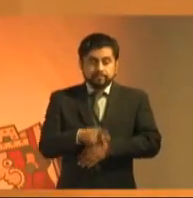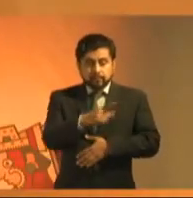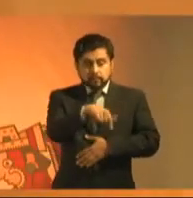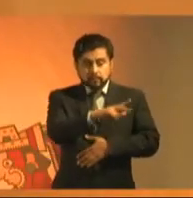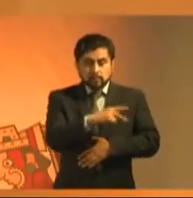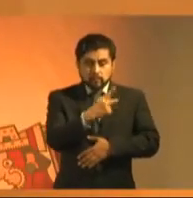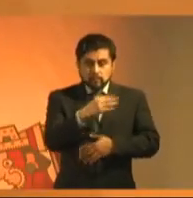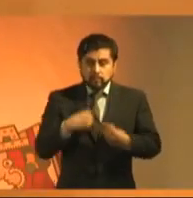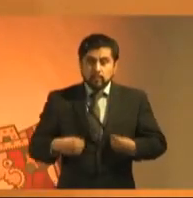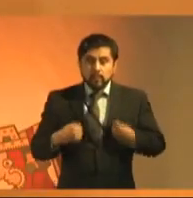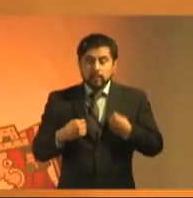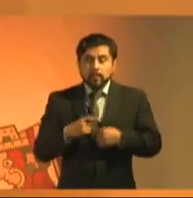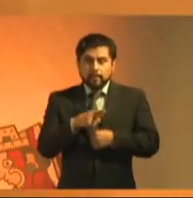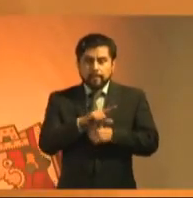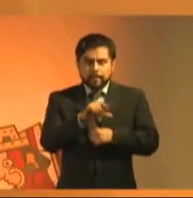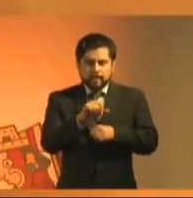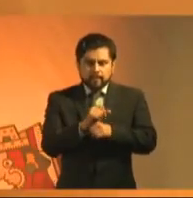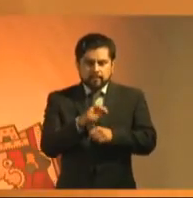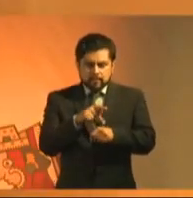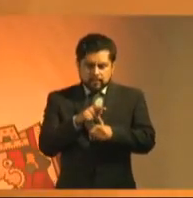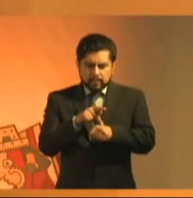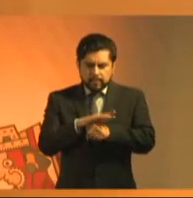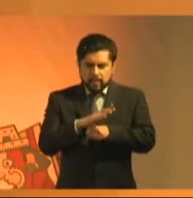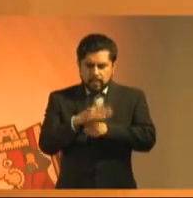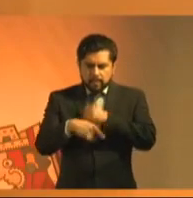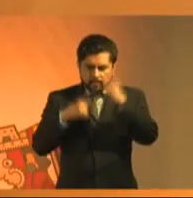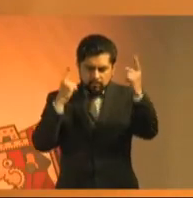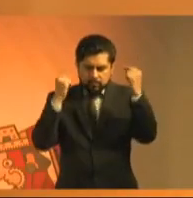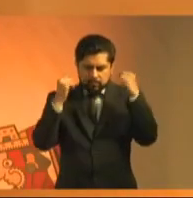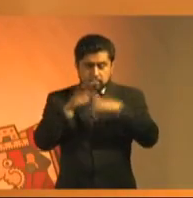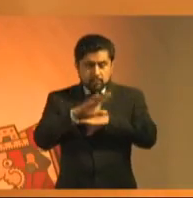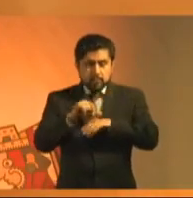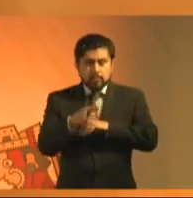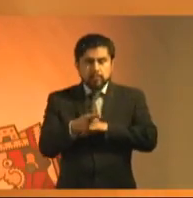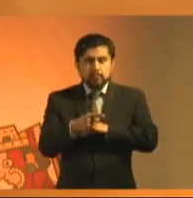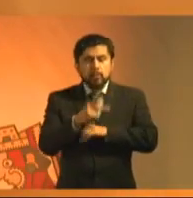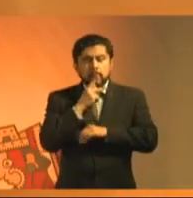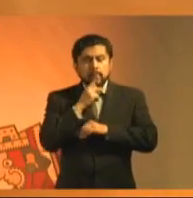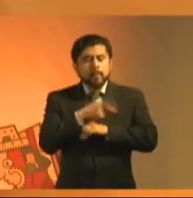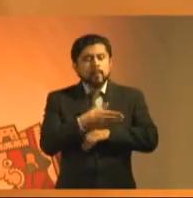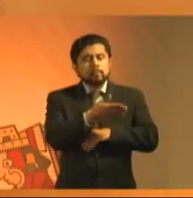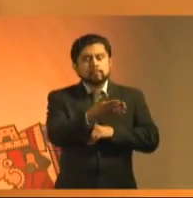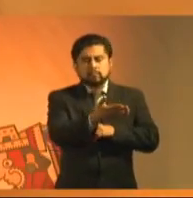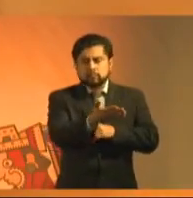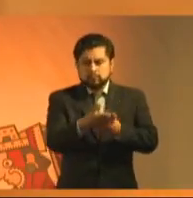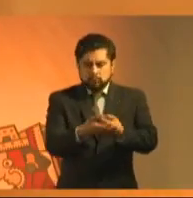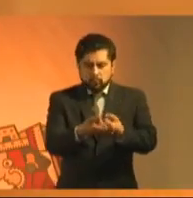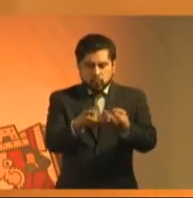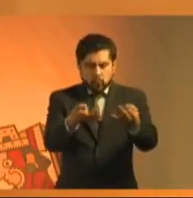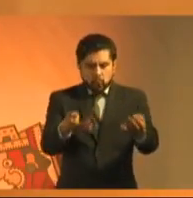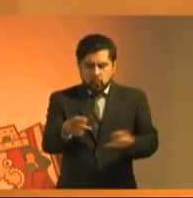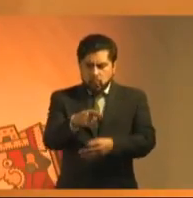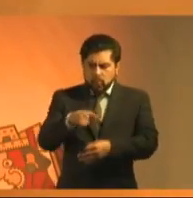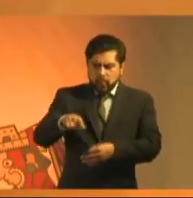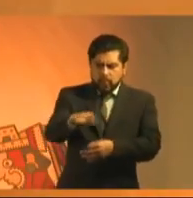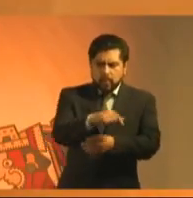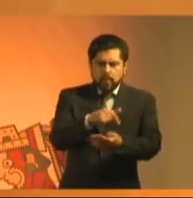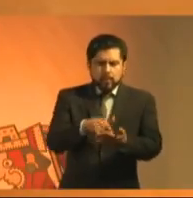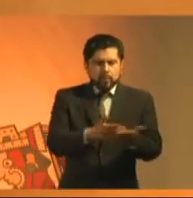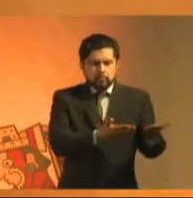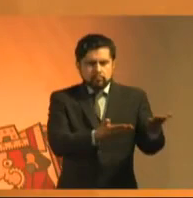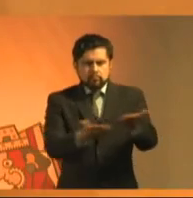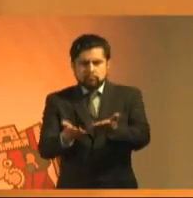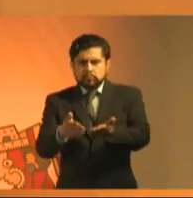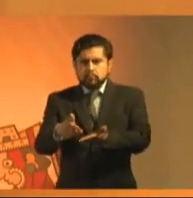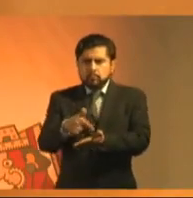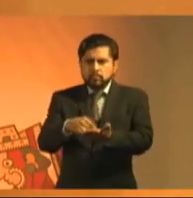amigo terminando la primaria su padre le prestó una pequeña parcela en lucy una población cercana a